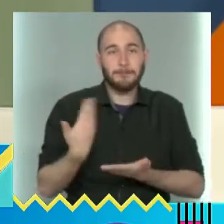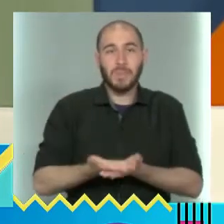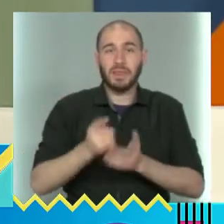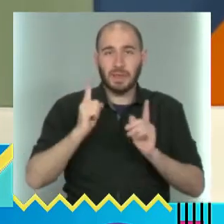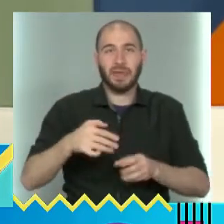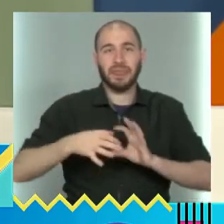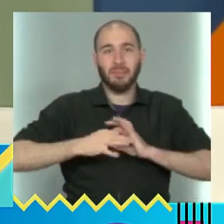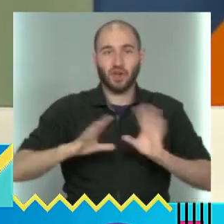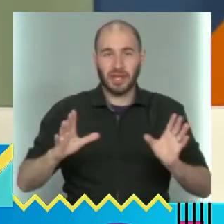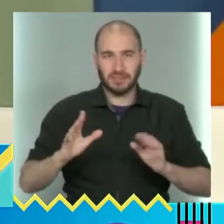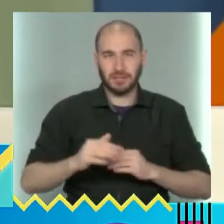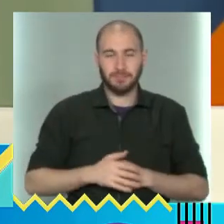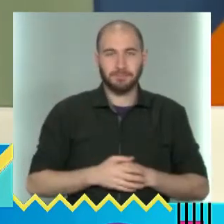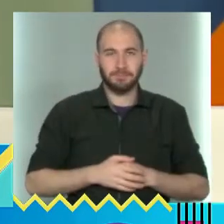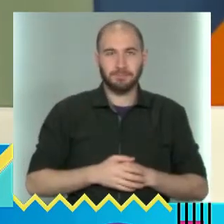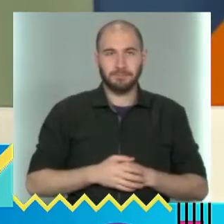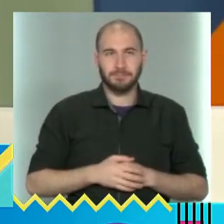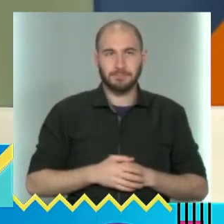por democracia en ese sentido.